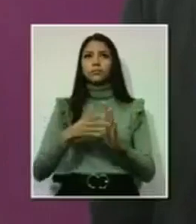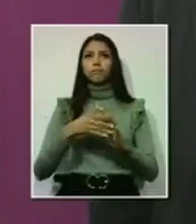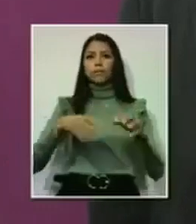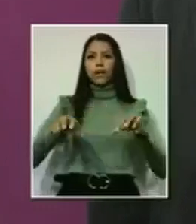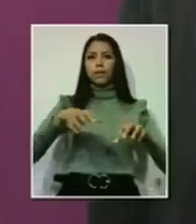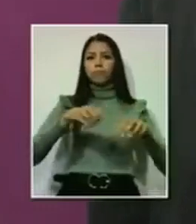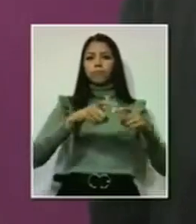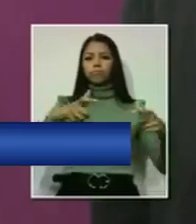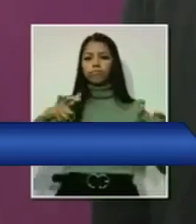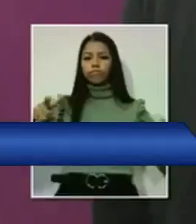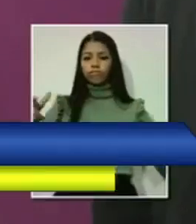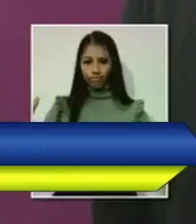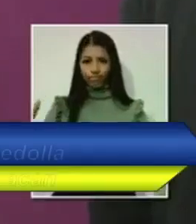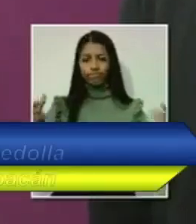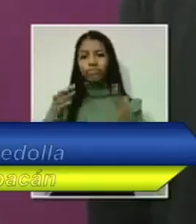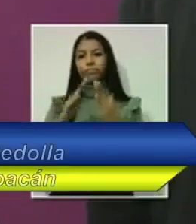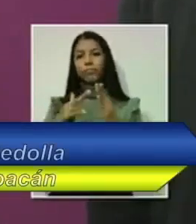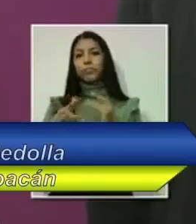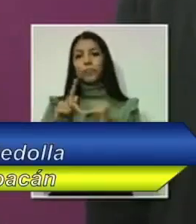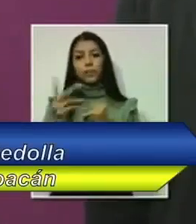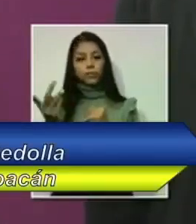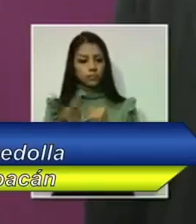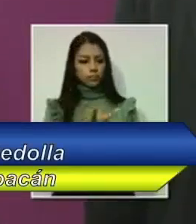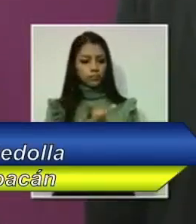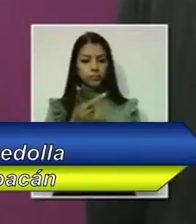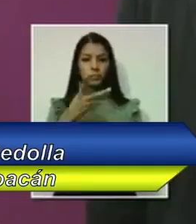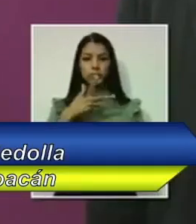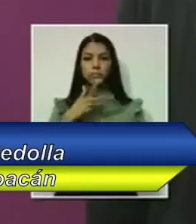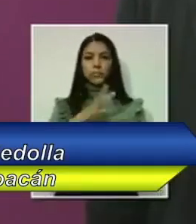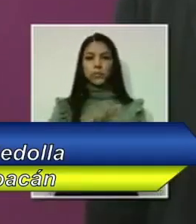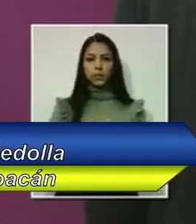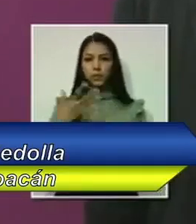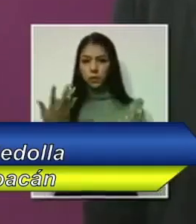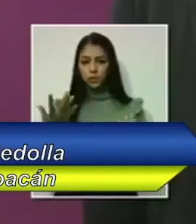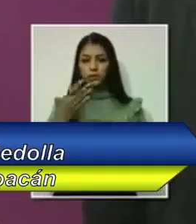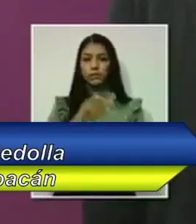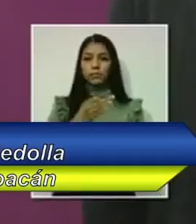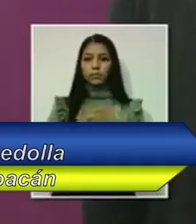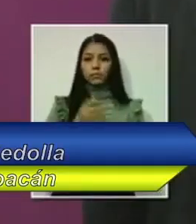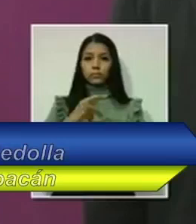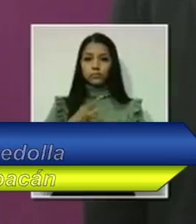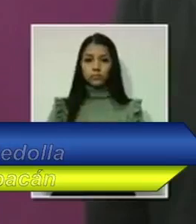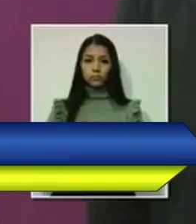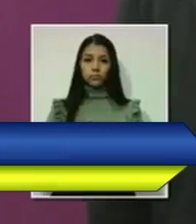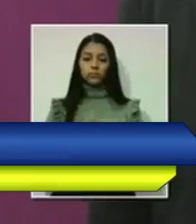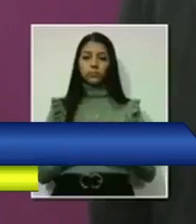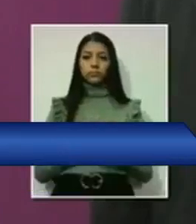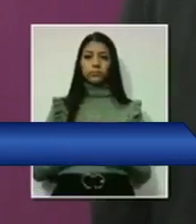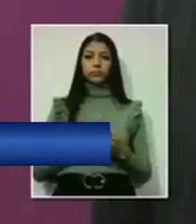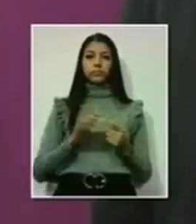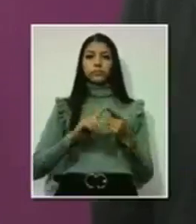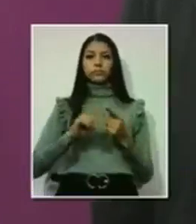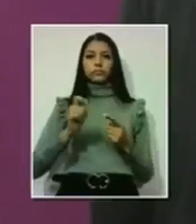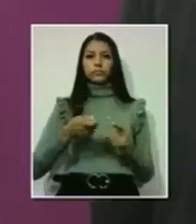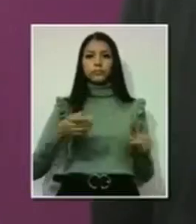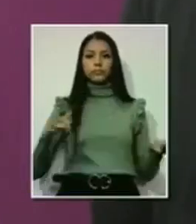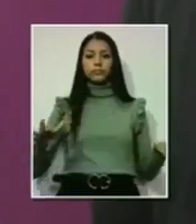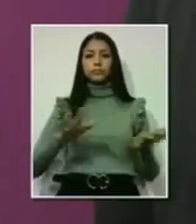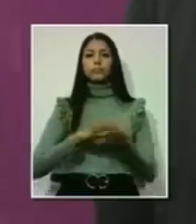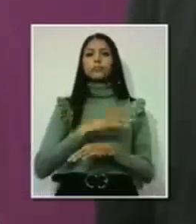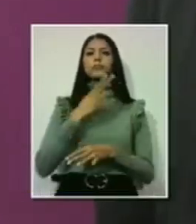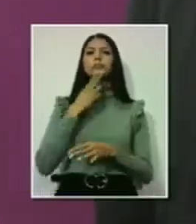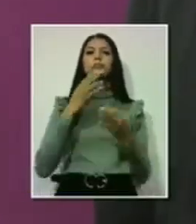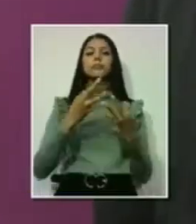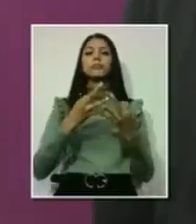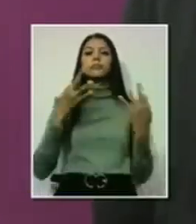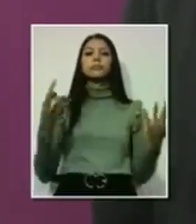desordenado, pero los dos están amenazados actualmente por un cambio de uso